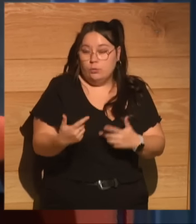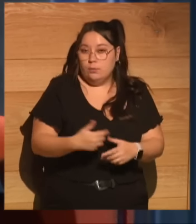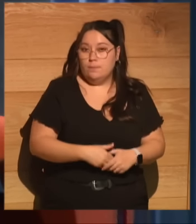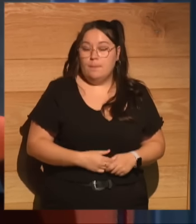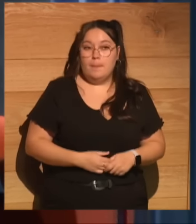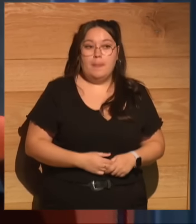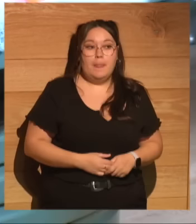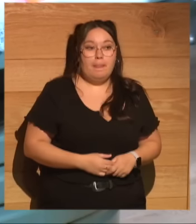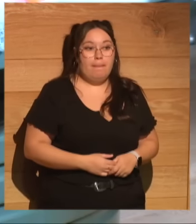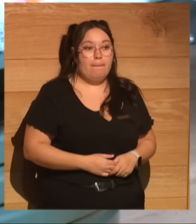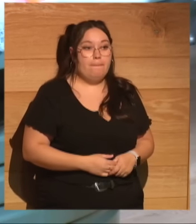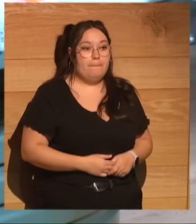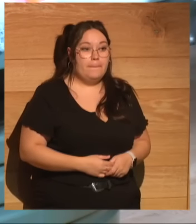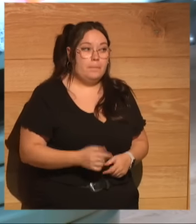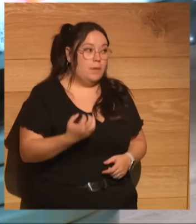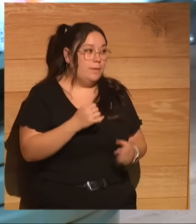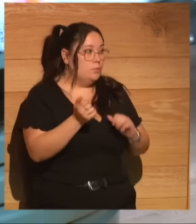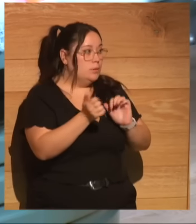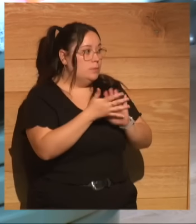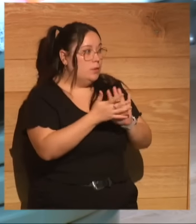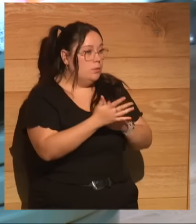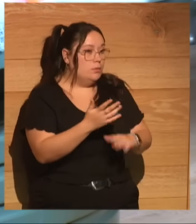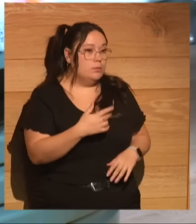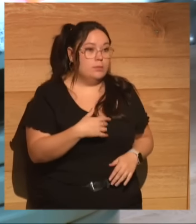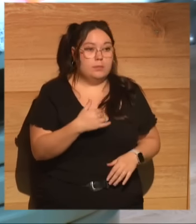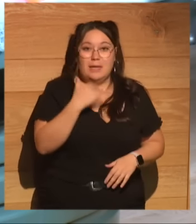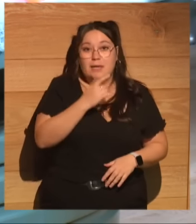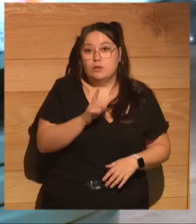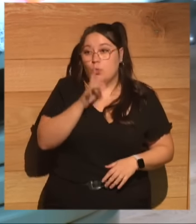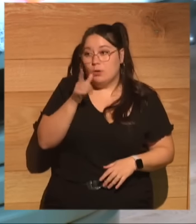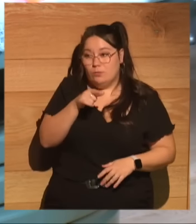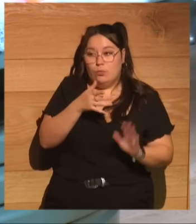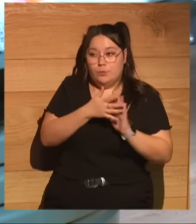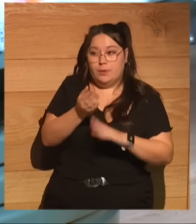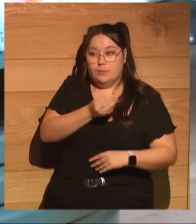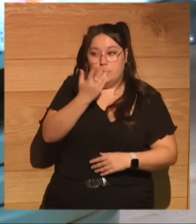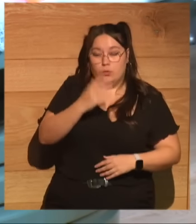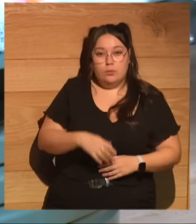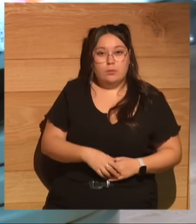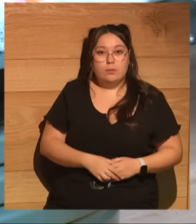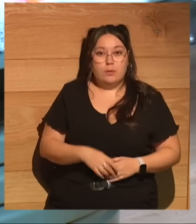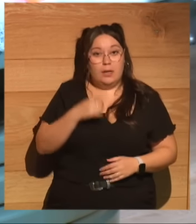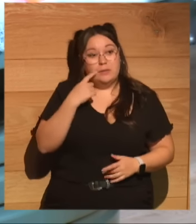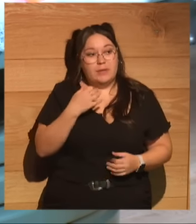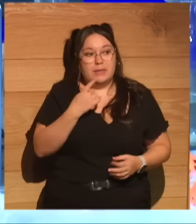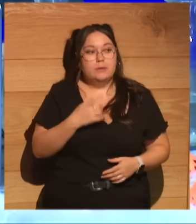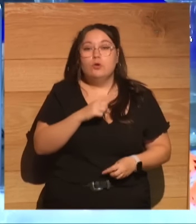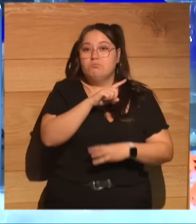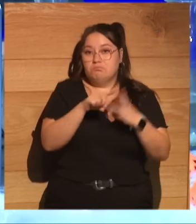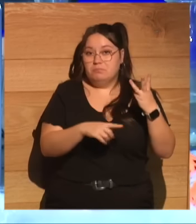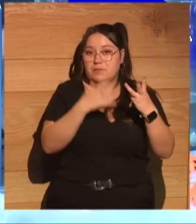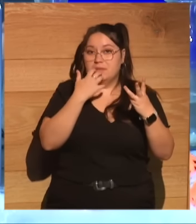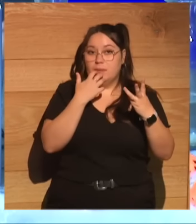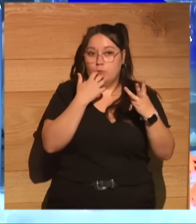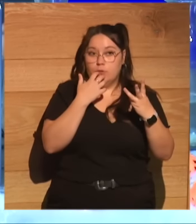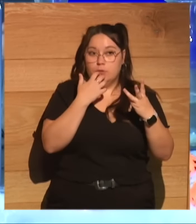apropiar. Bueno, pero que merecería una explicación. No, pero casi no, porque igual lo explicas tú y a saber lo que... Bueno, voy a poner 3 ejemplos.